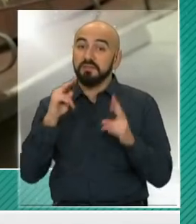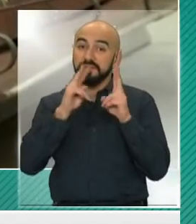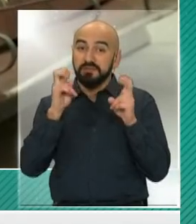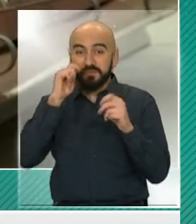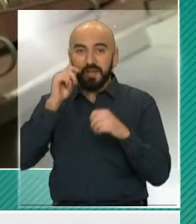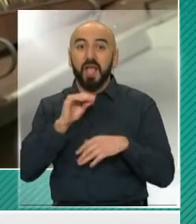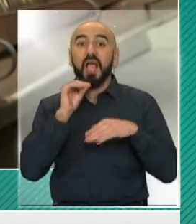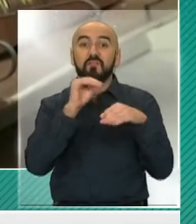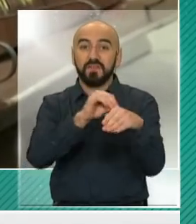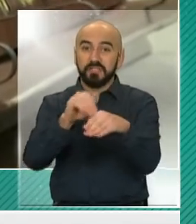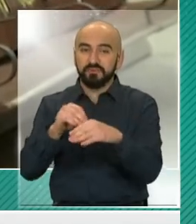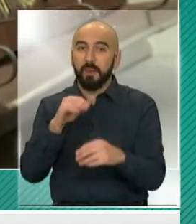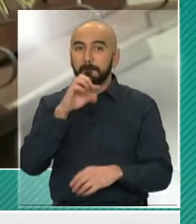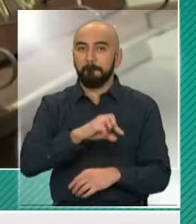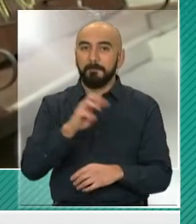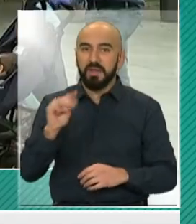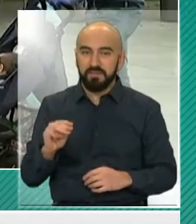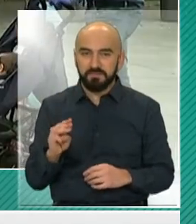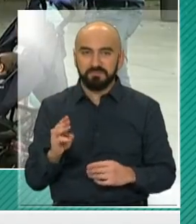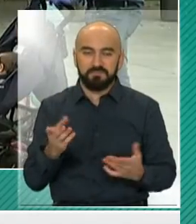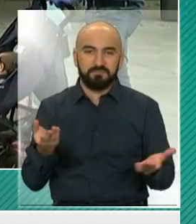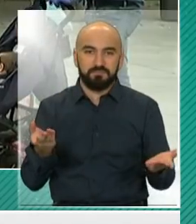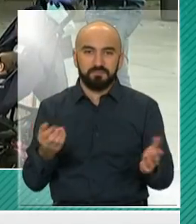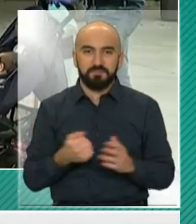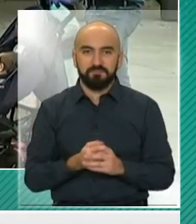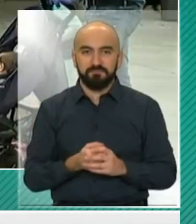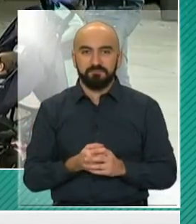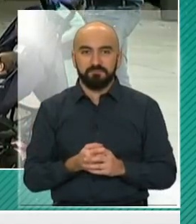tema que ya está siendo trending topic en españa hoy